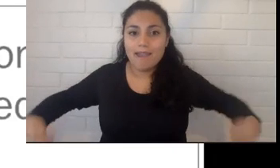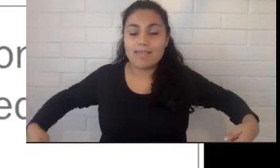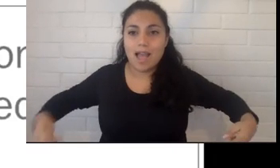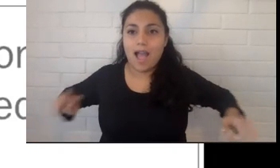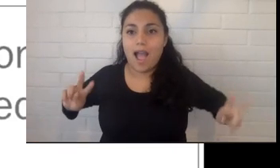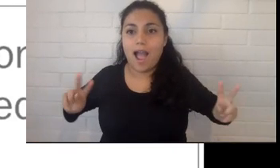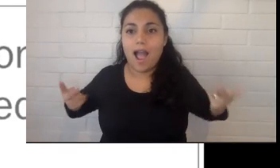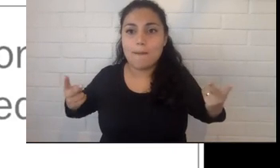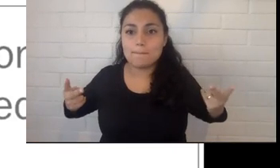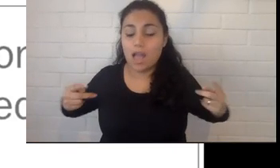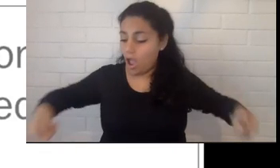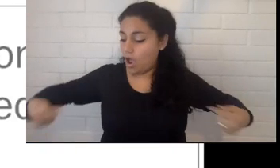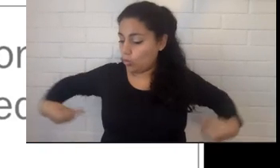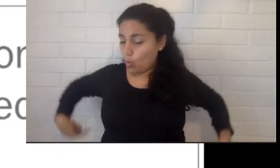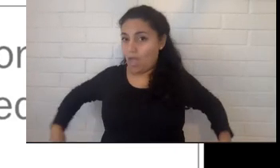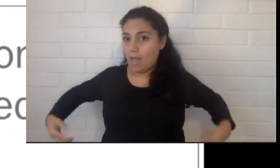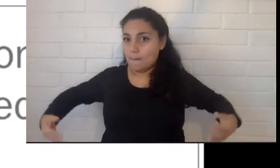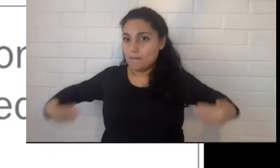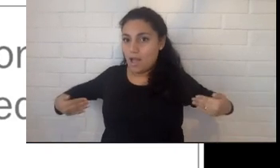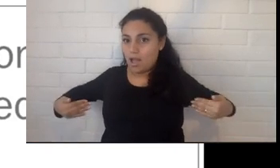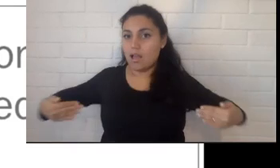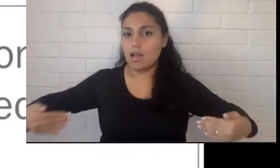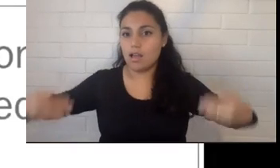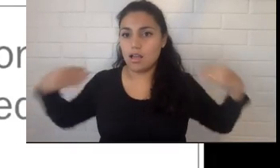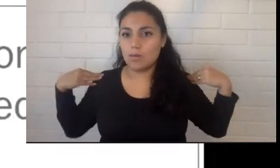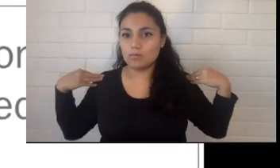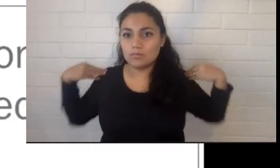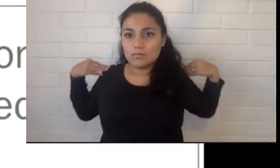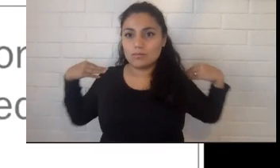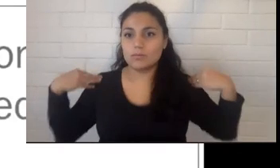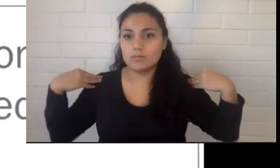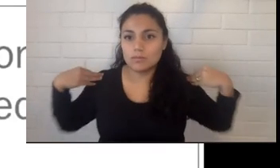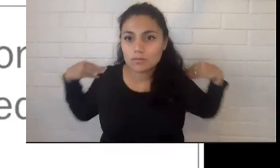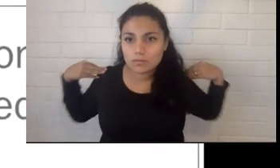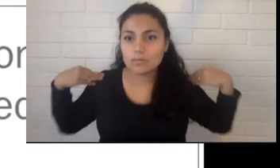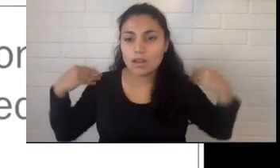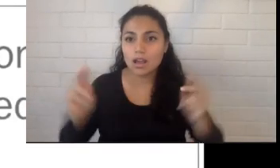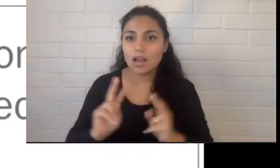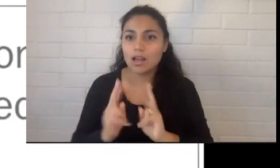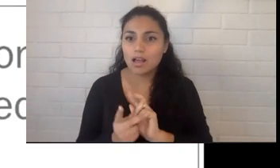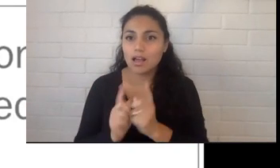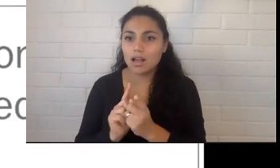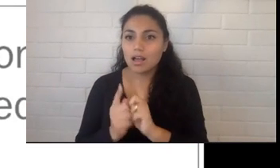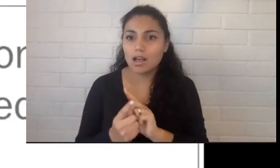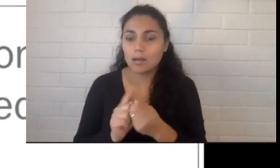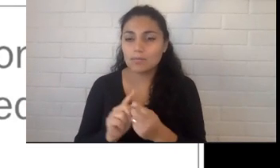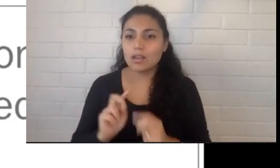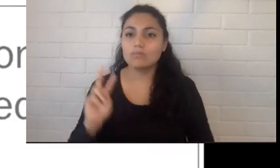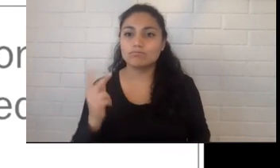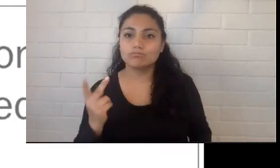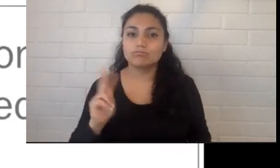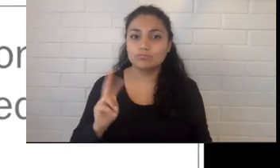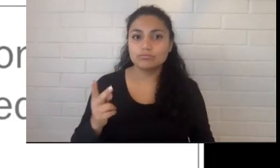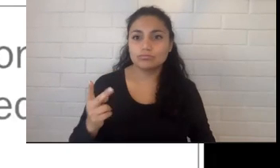cambiar la disposición de las extremidades superiores. Y al cambiar la disposición de las extremidades superiores, yo estoy cambiando los vectores